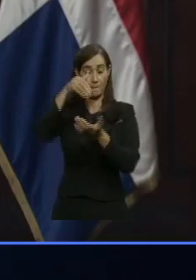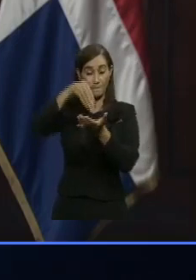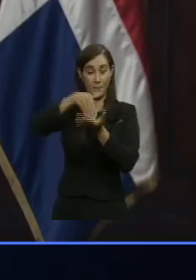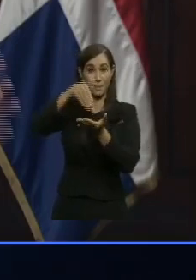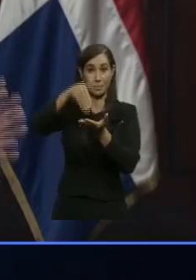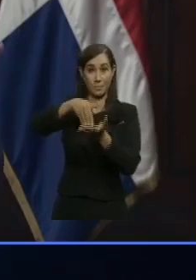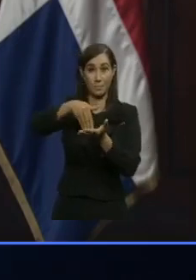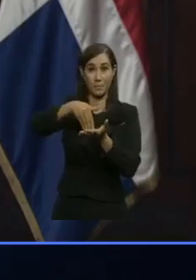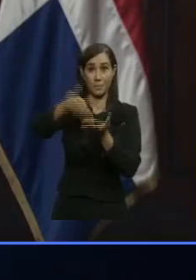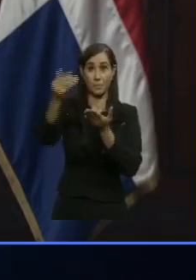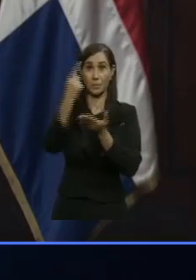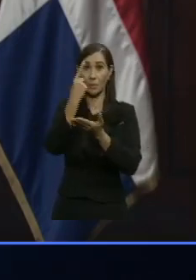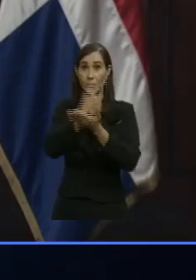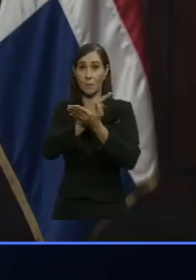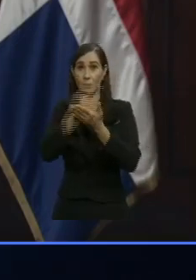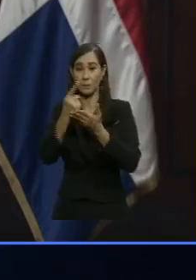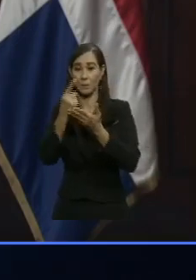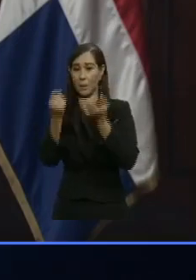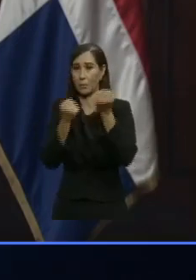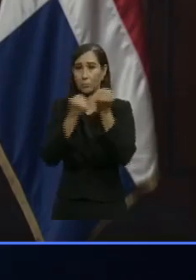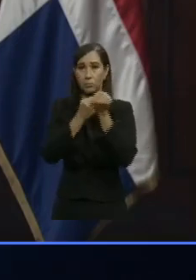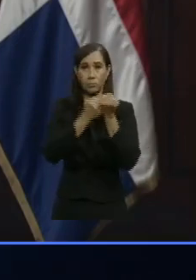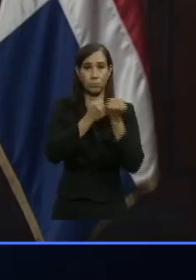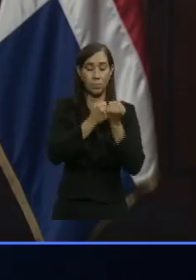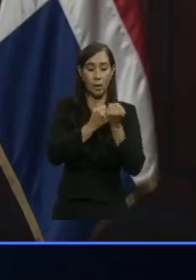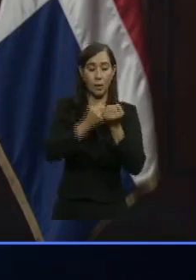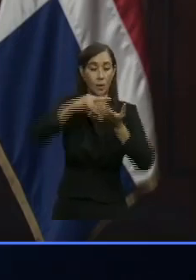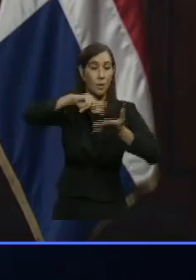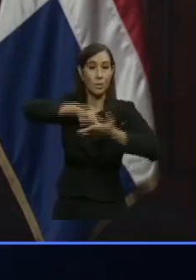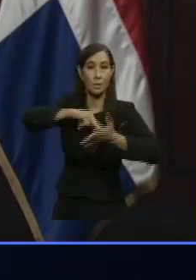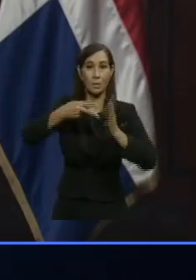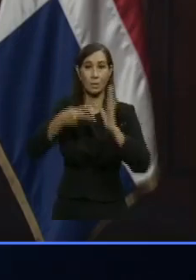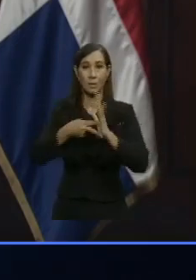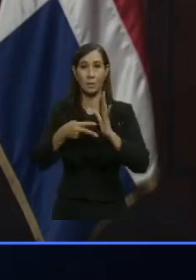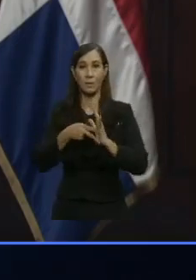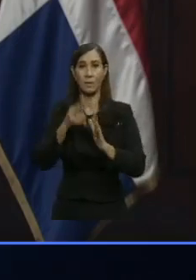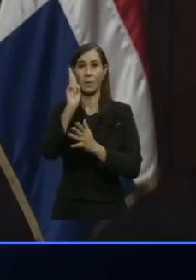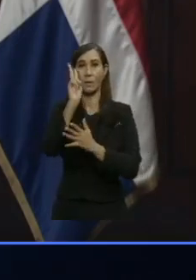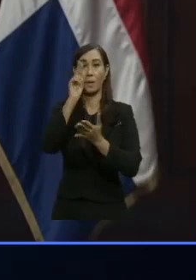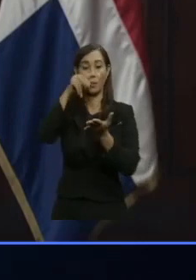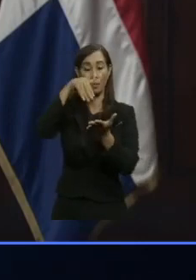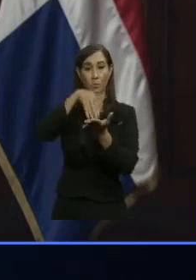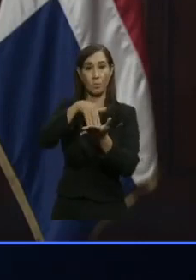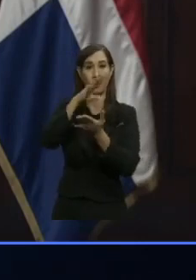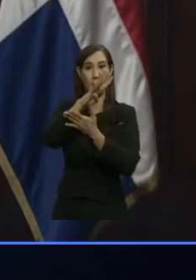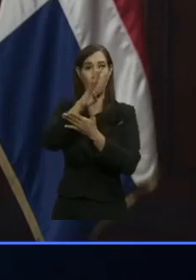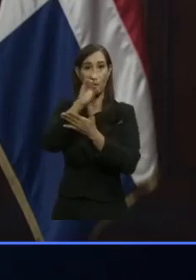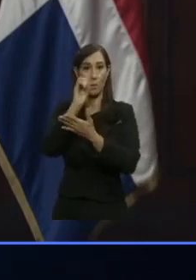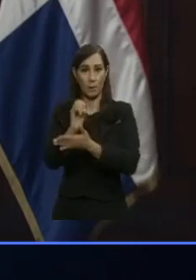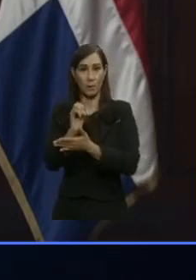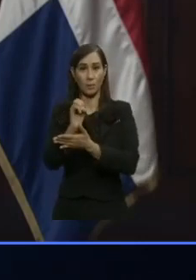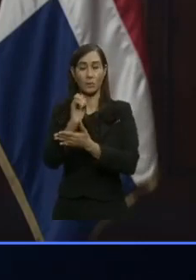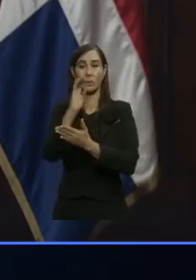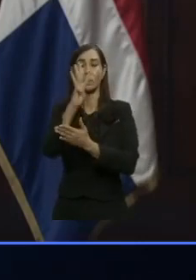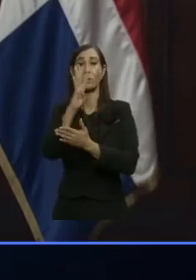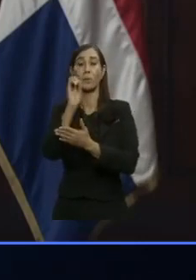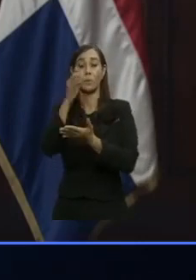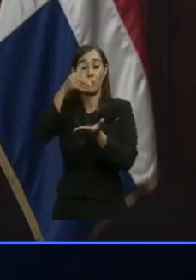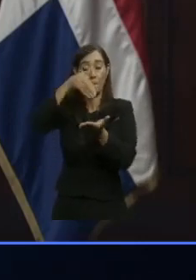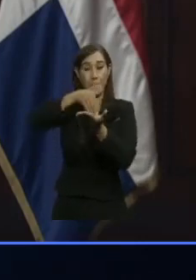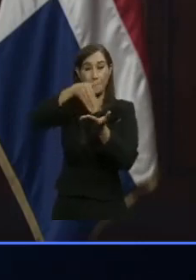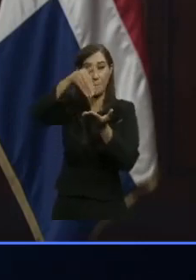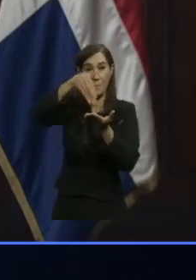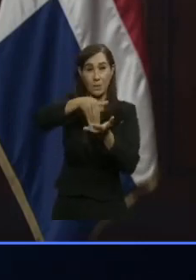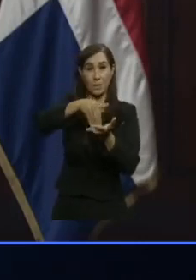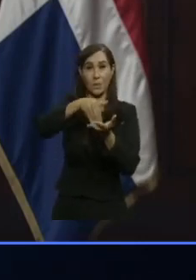gana es más a la esma la sal que el chivo en la producción de cerdos y de otros y de otros animales ya que lo que se ha hecho